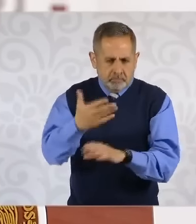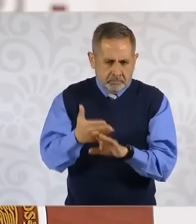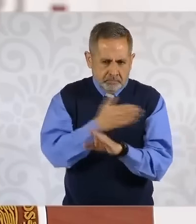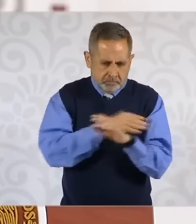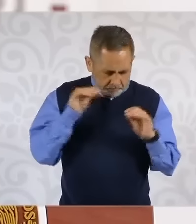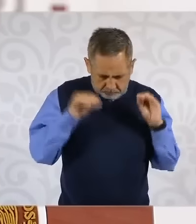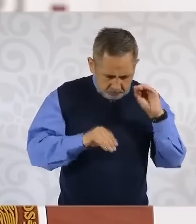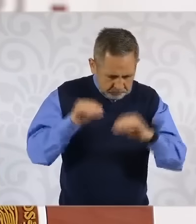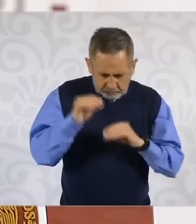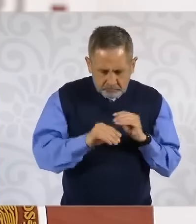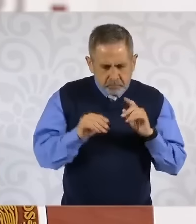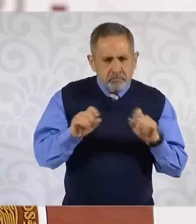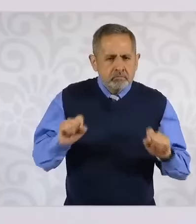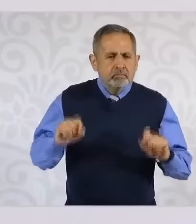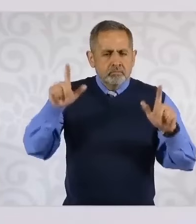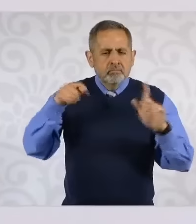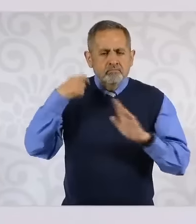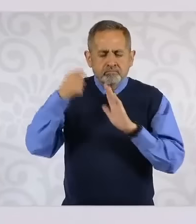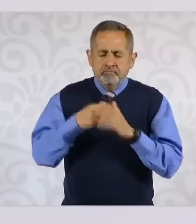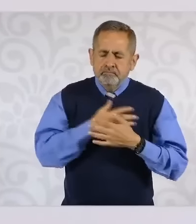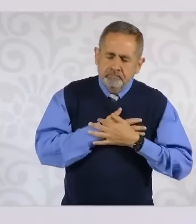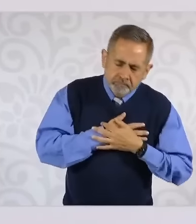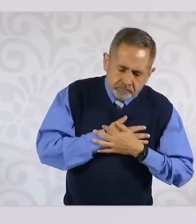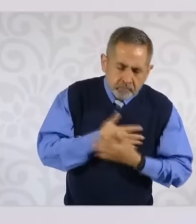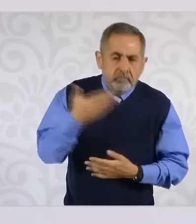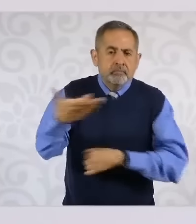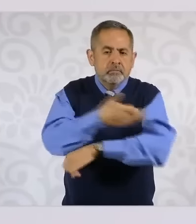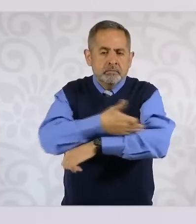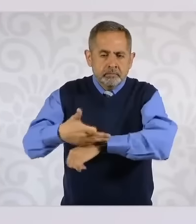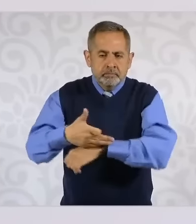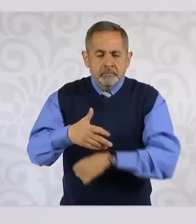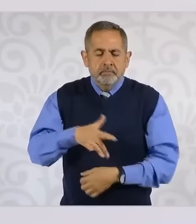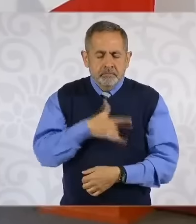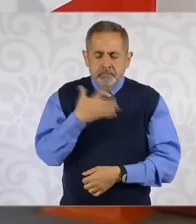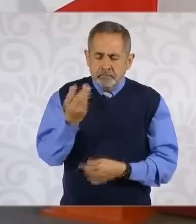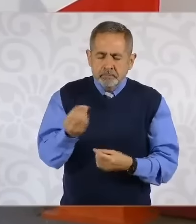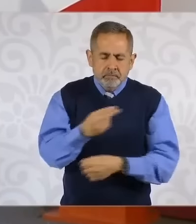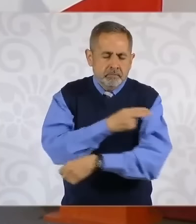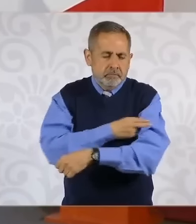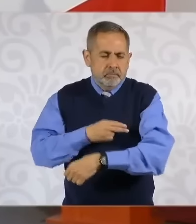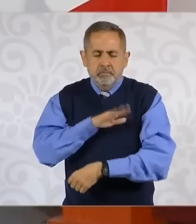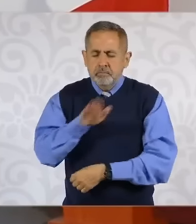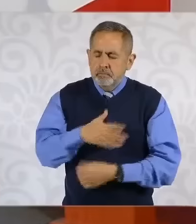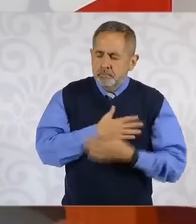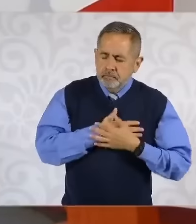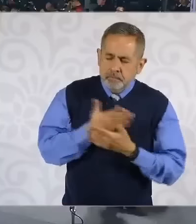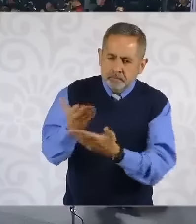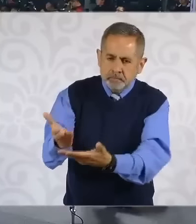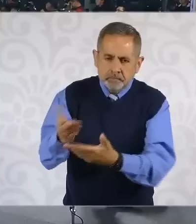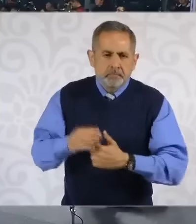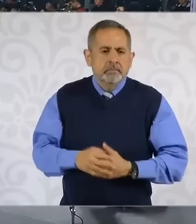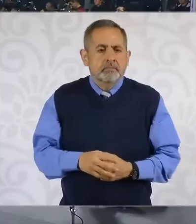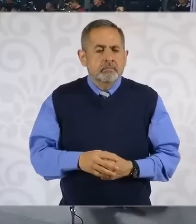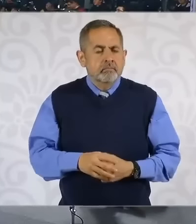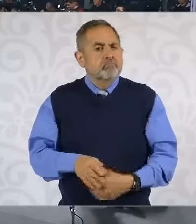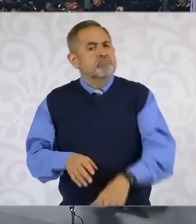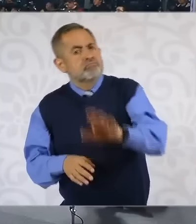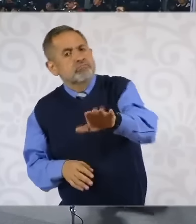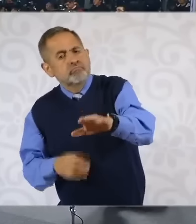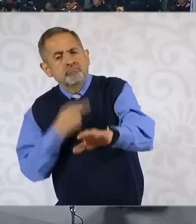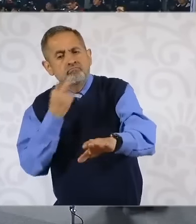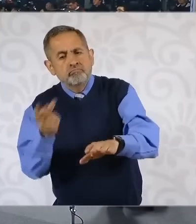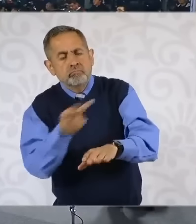nuestra solidaridad con su familia y pues con todo México. Doctora, también si ya le notificaron formalmente sobre la eliminación